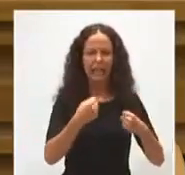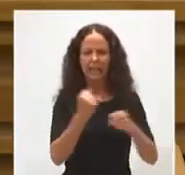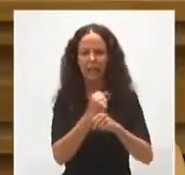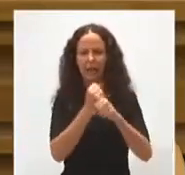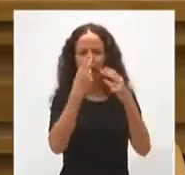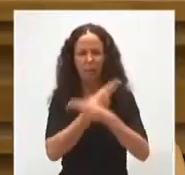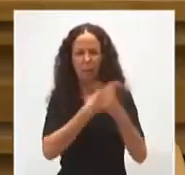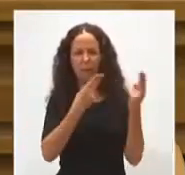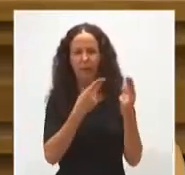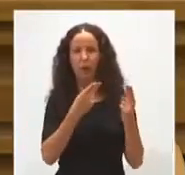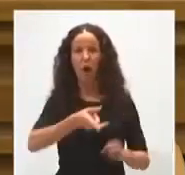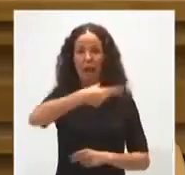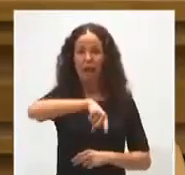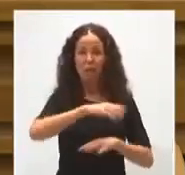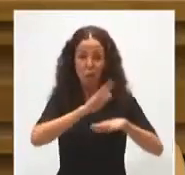públicos